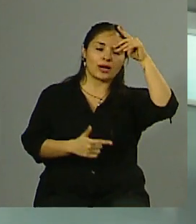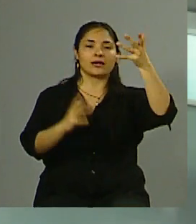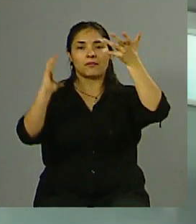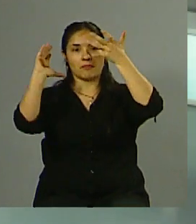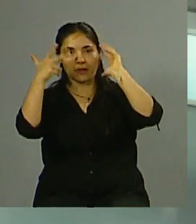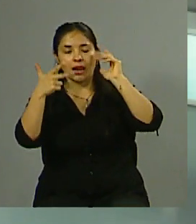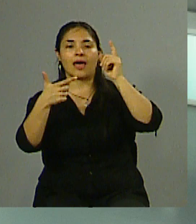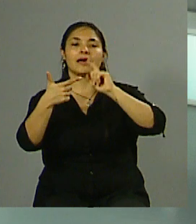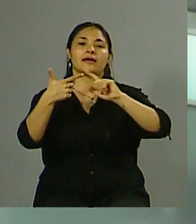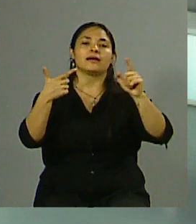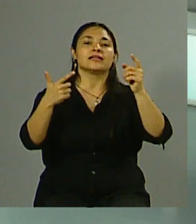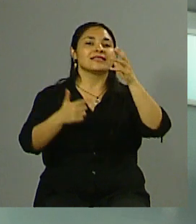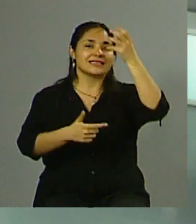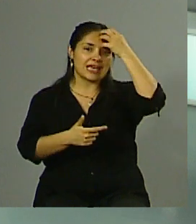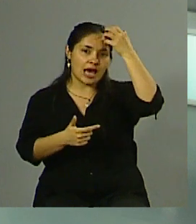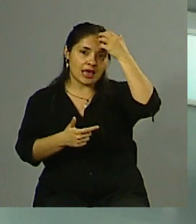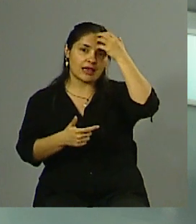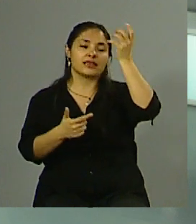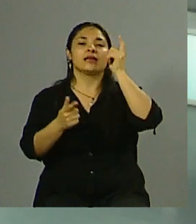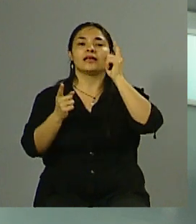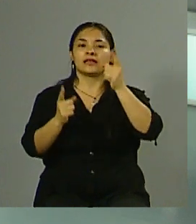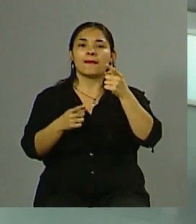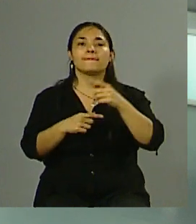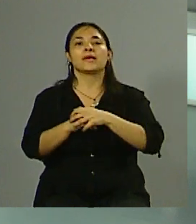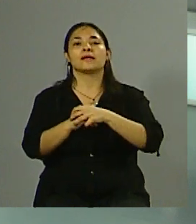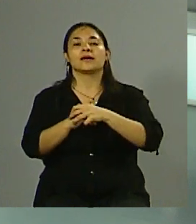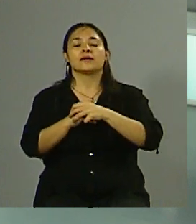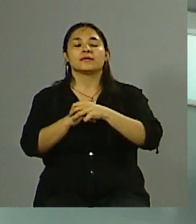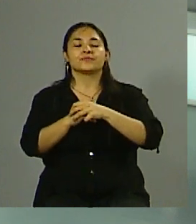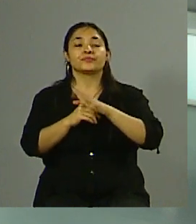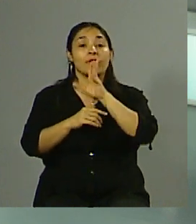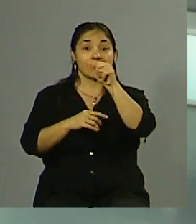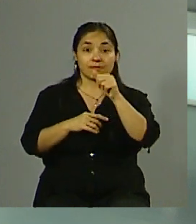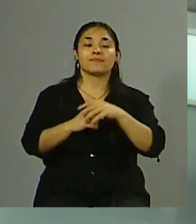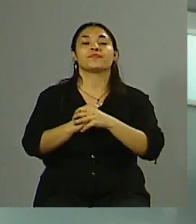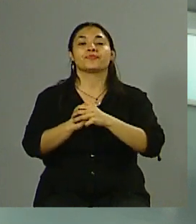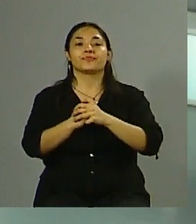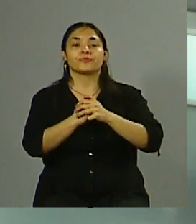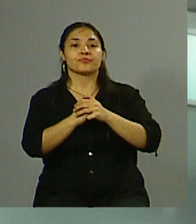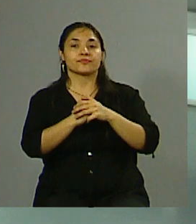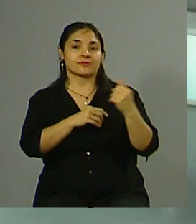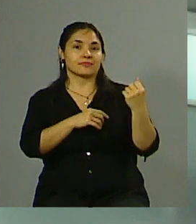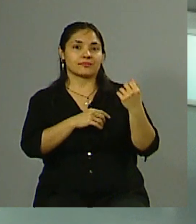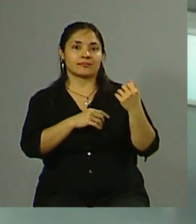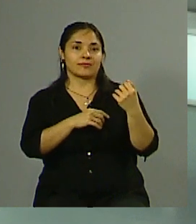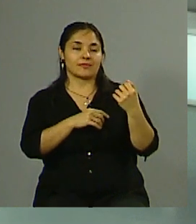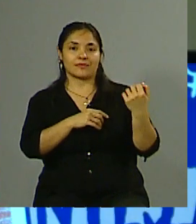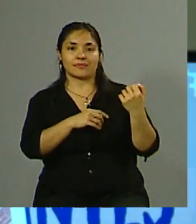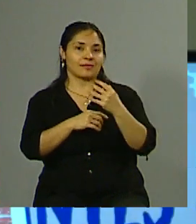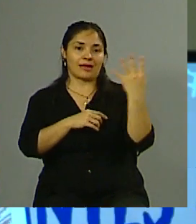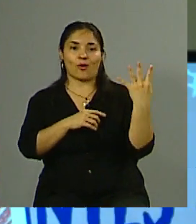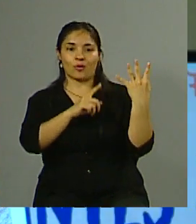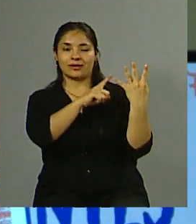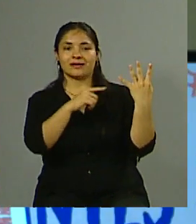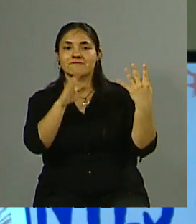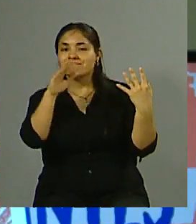Milei, Schiaretti y también Miriam Breckman son los candidatos que en eso tenían como para